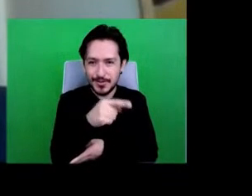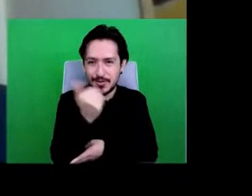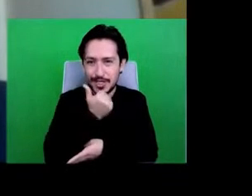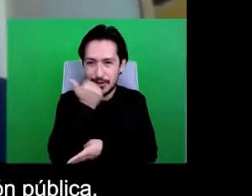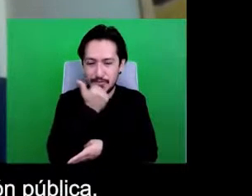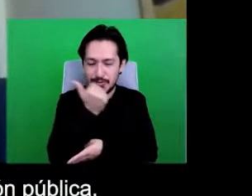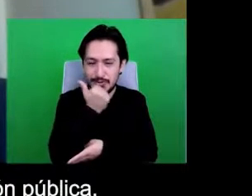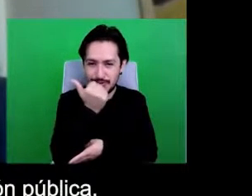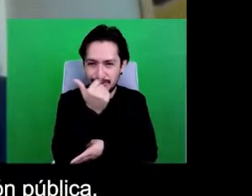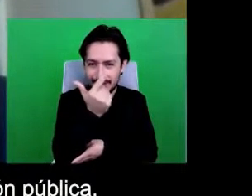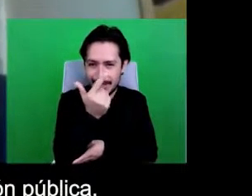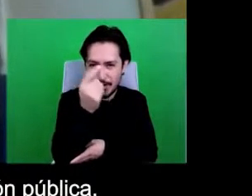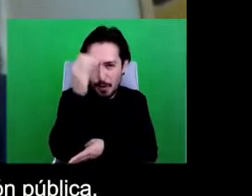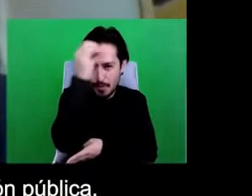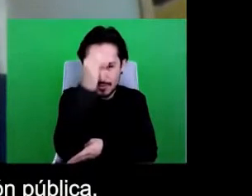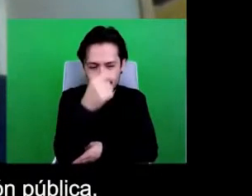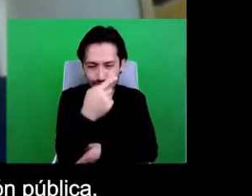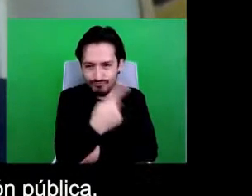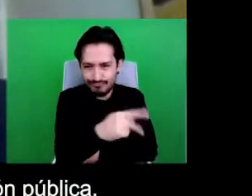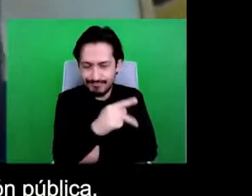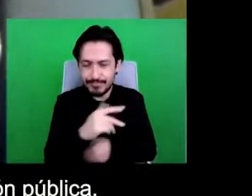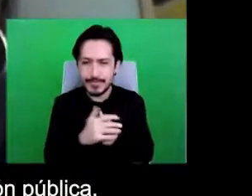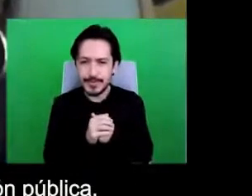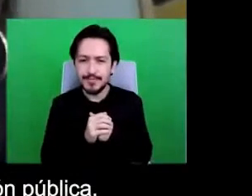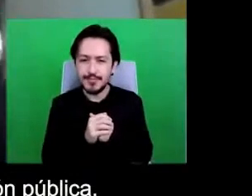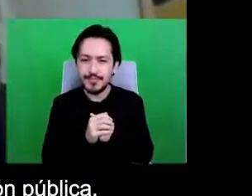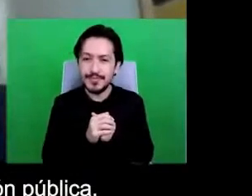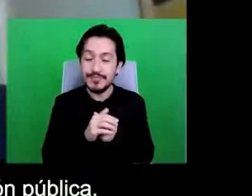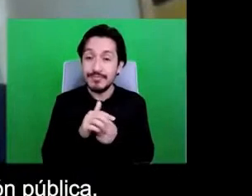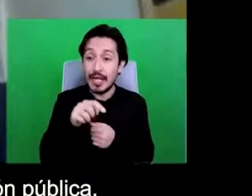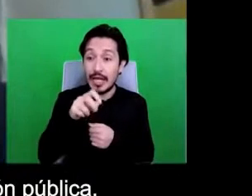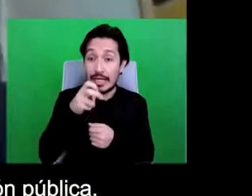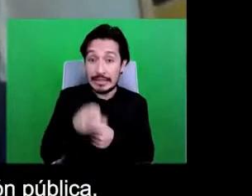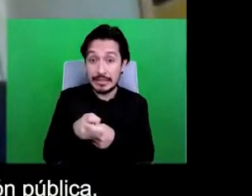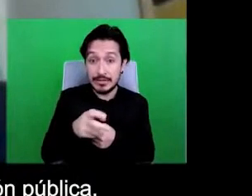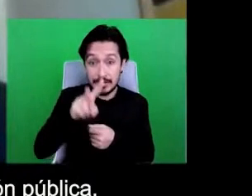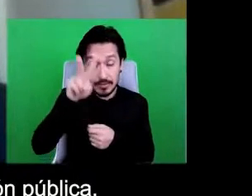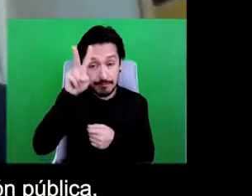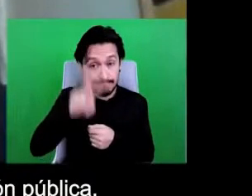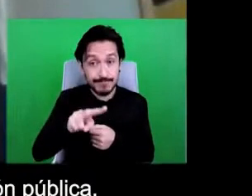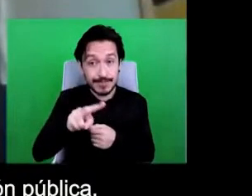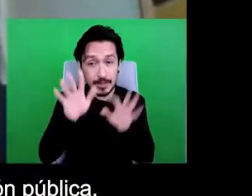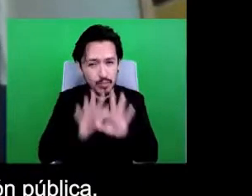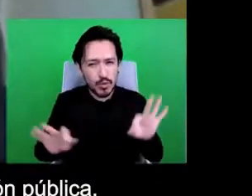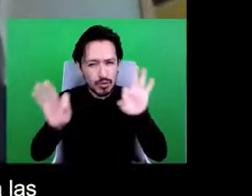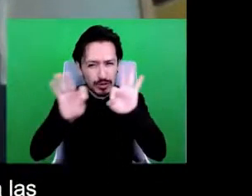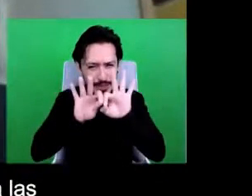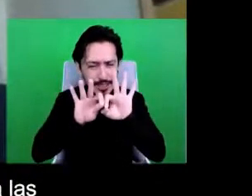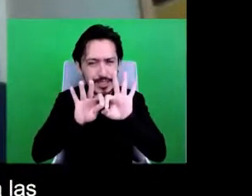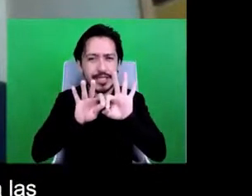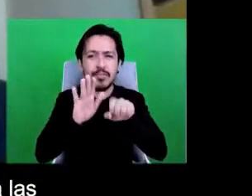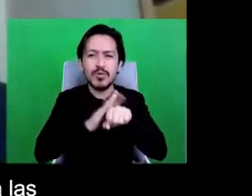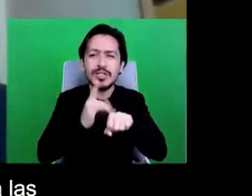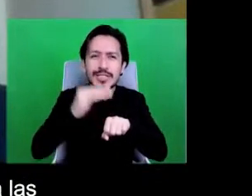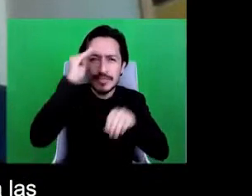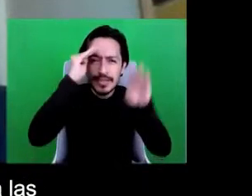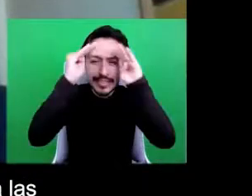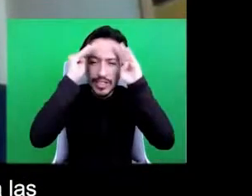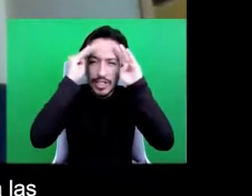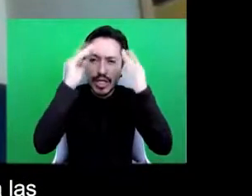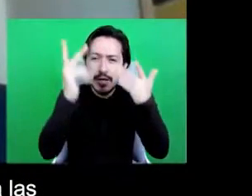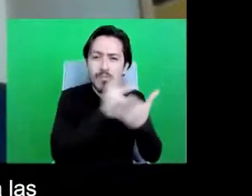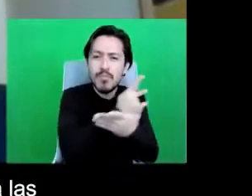la cultura. Reino Unido es un país líder en materia de innovación pública a través de políticas, pensamientos, programas